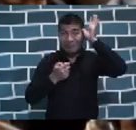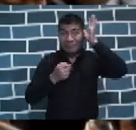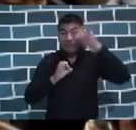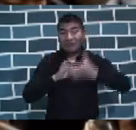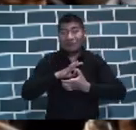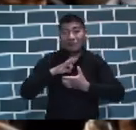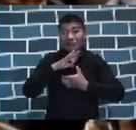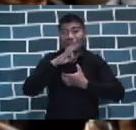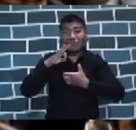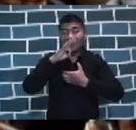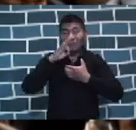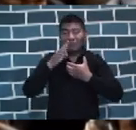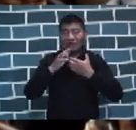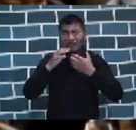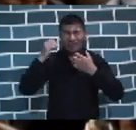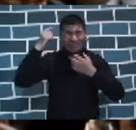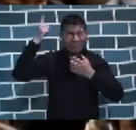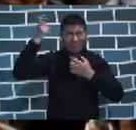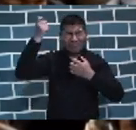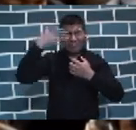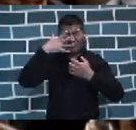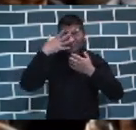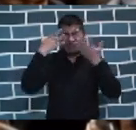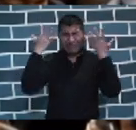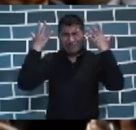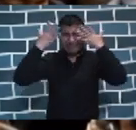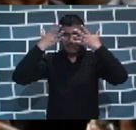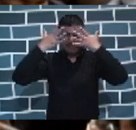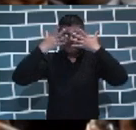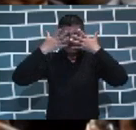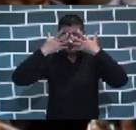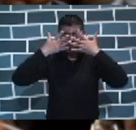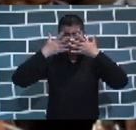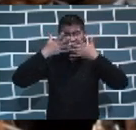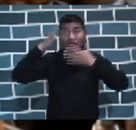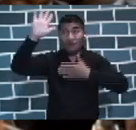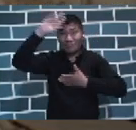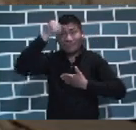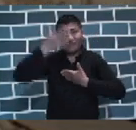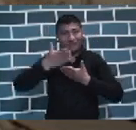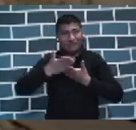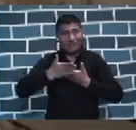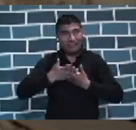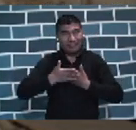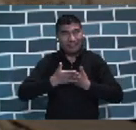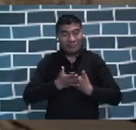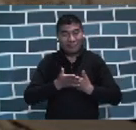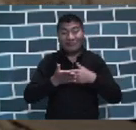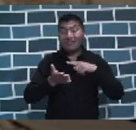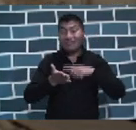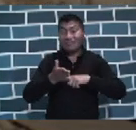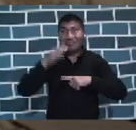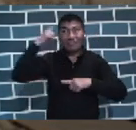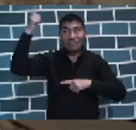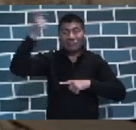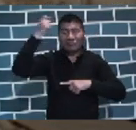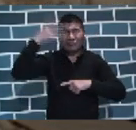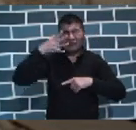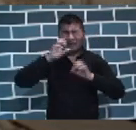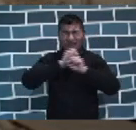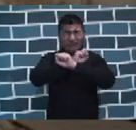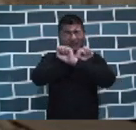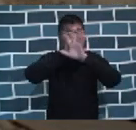espíritu que descendía luminosamente y al hijo encarnado en esta luz resplandeciente